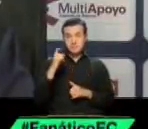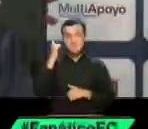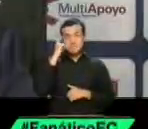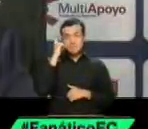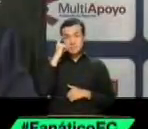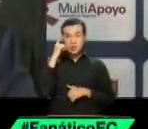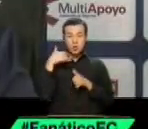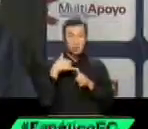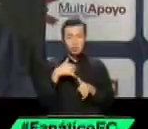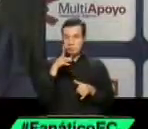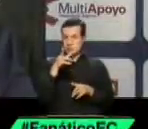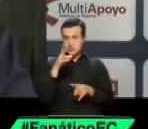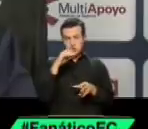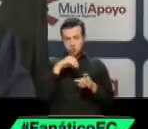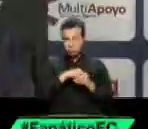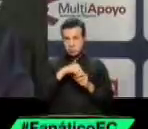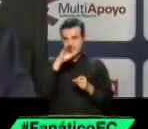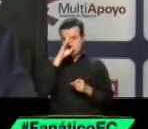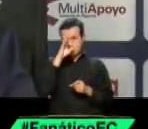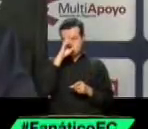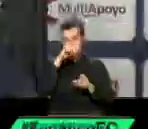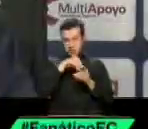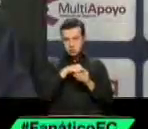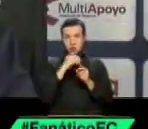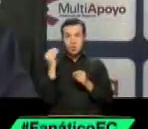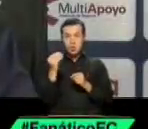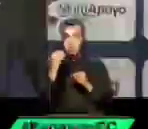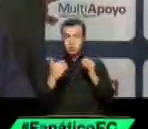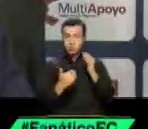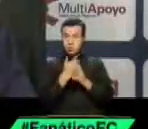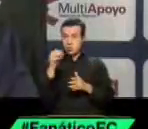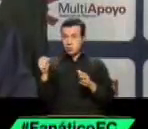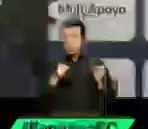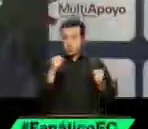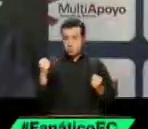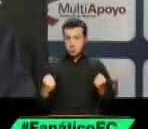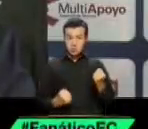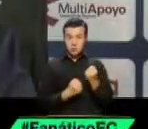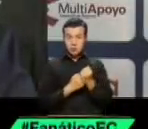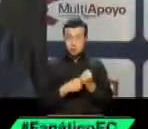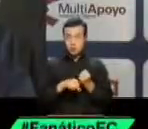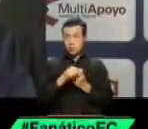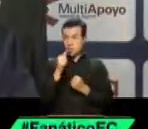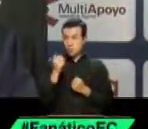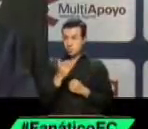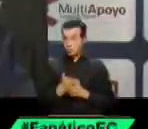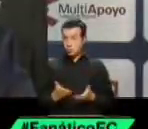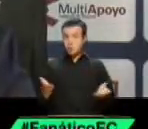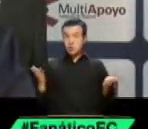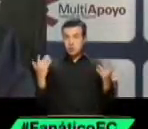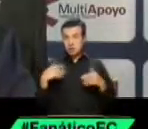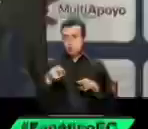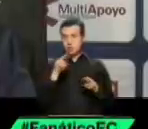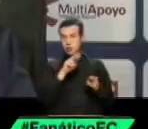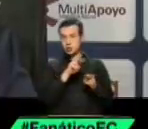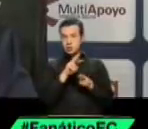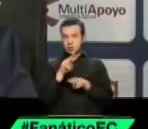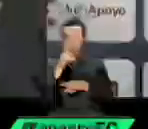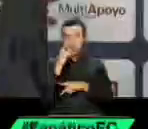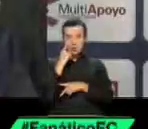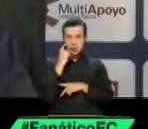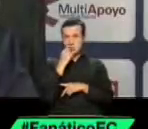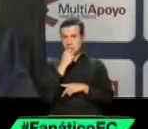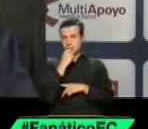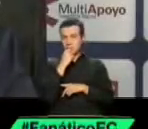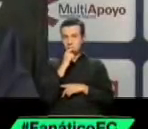club, fortalecer a los jugadores jóvenes que están entrando, a algunos otros que ya estamos viendo que